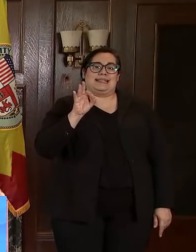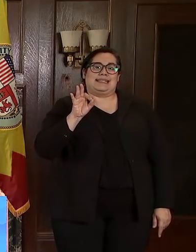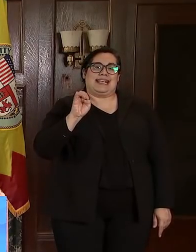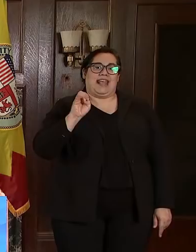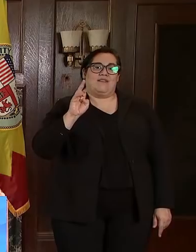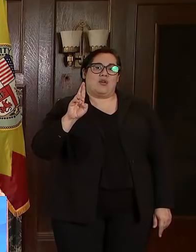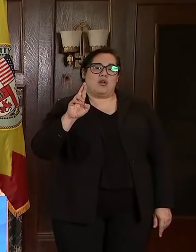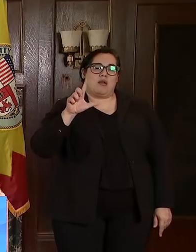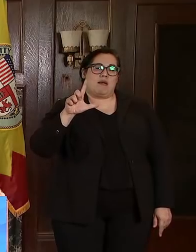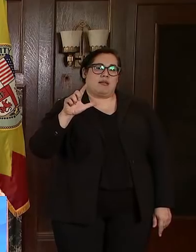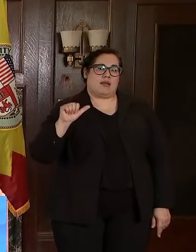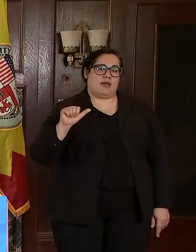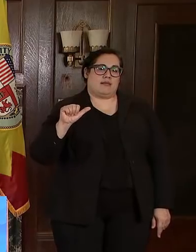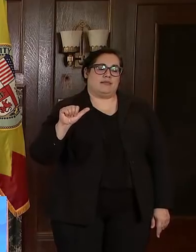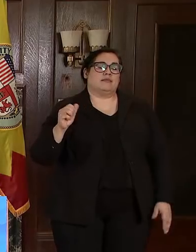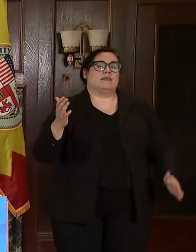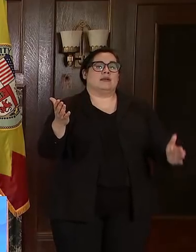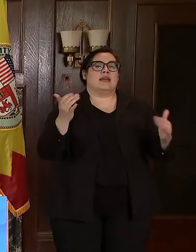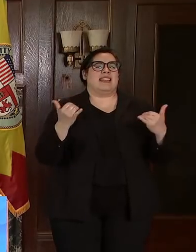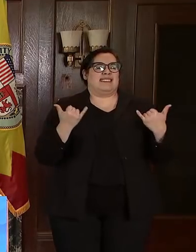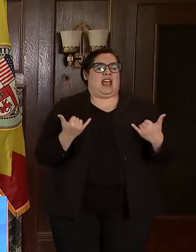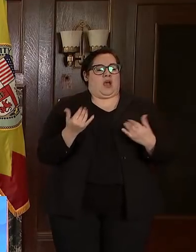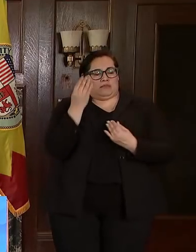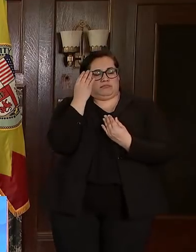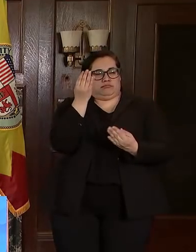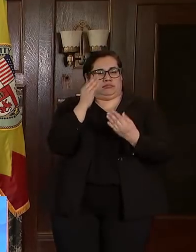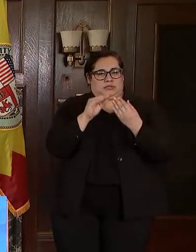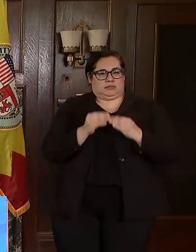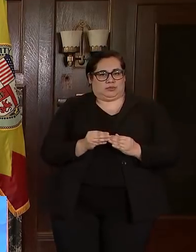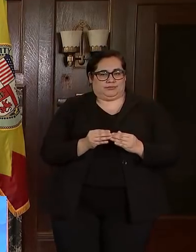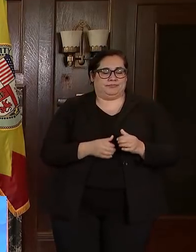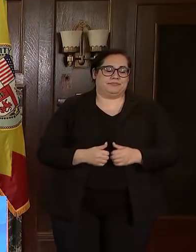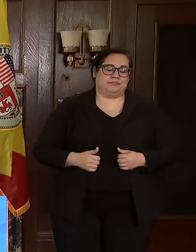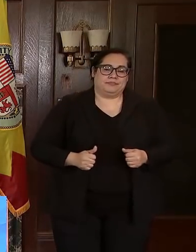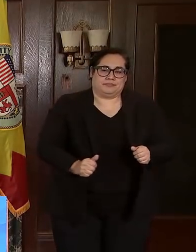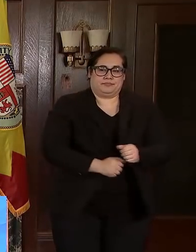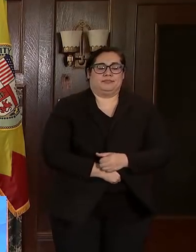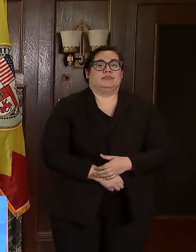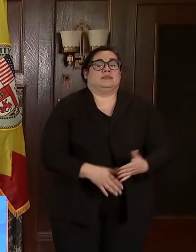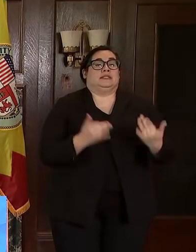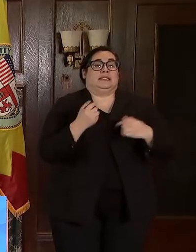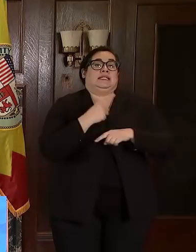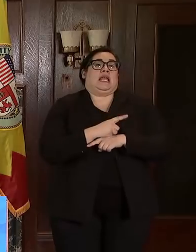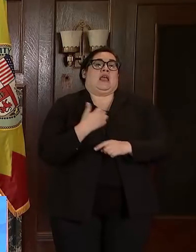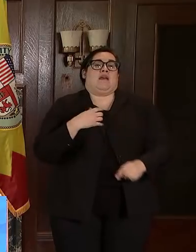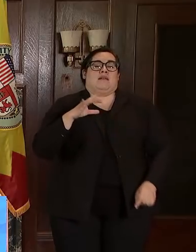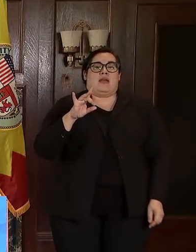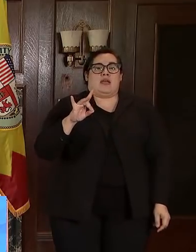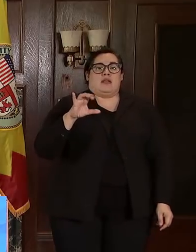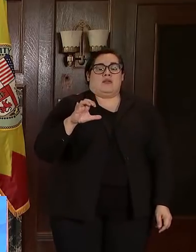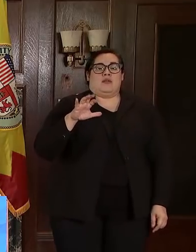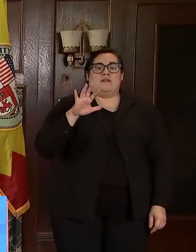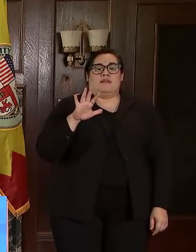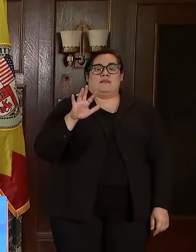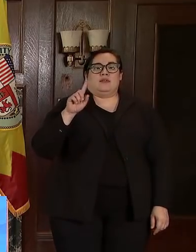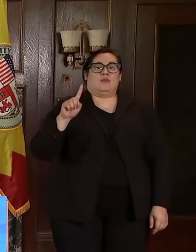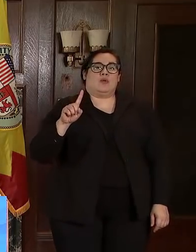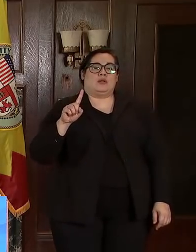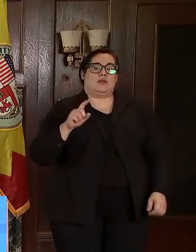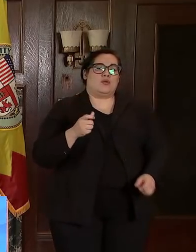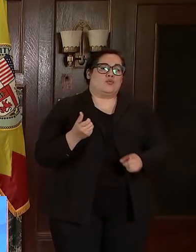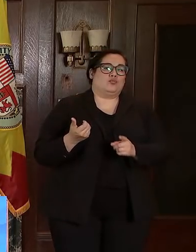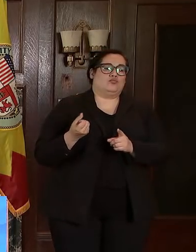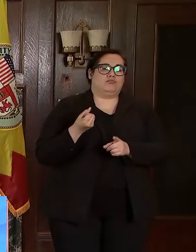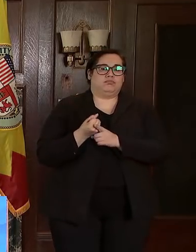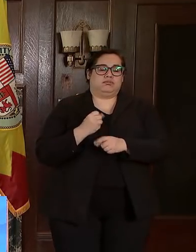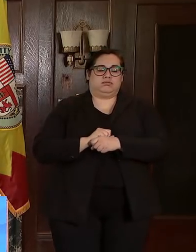coronavirus.lacity.org/saferla. Ahora les comparto los datos de hoy. Hoy hubieron 851 nuevos casos